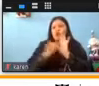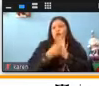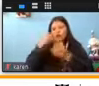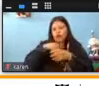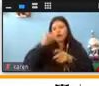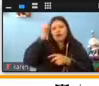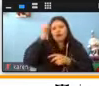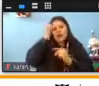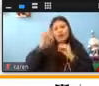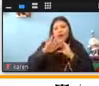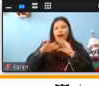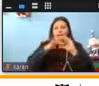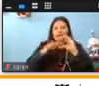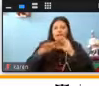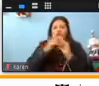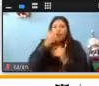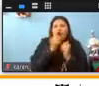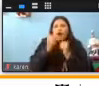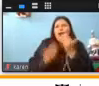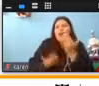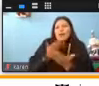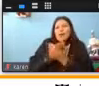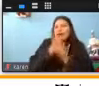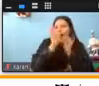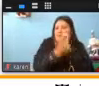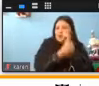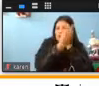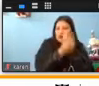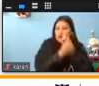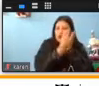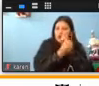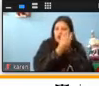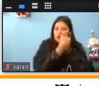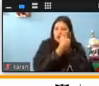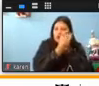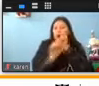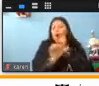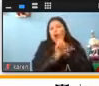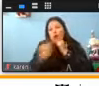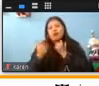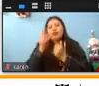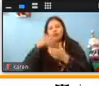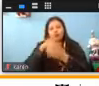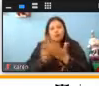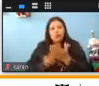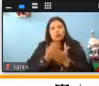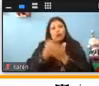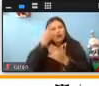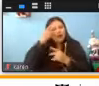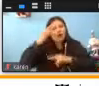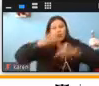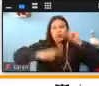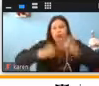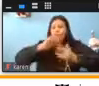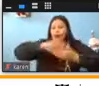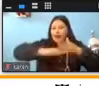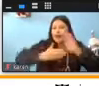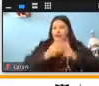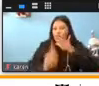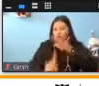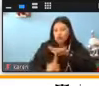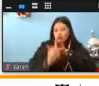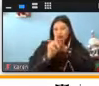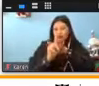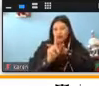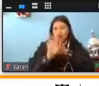memorias ambientales son las apuestas pedagógicas. Es otra de las propuestas para la construcción de paz que surge en este eje